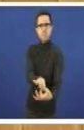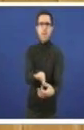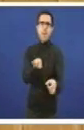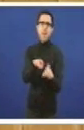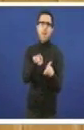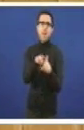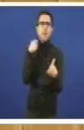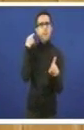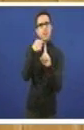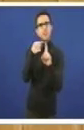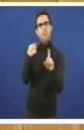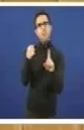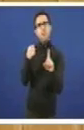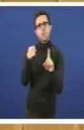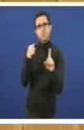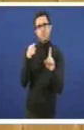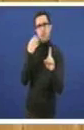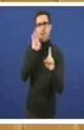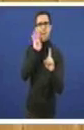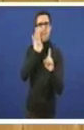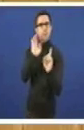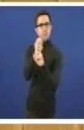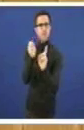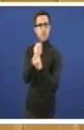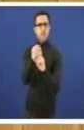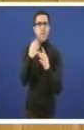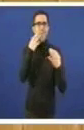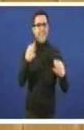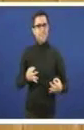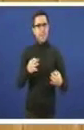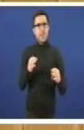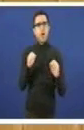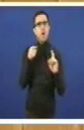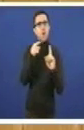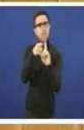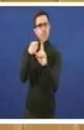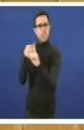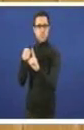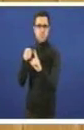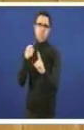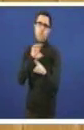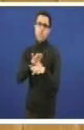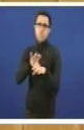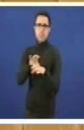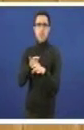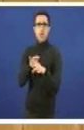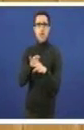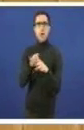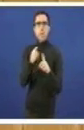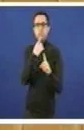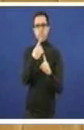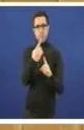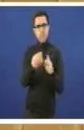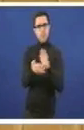eses objetivos para que realmente eses objetivos aos que non renunciou a conselleira pois non se xan propaganda